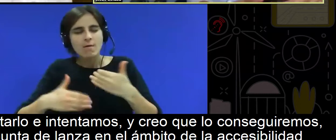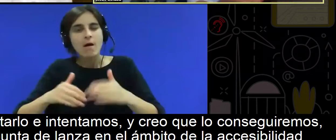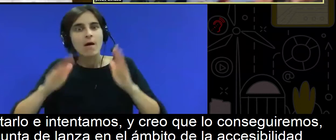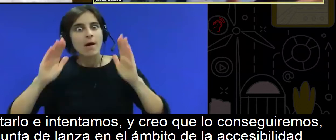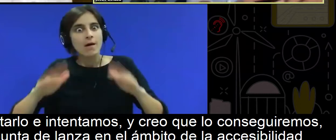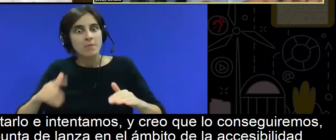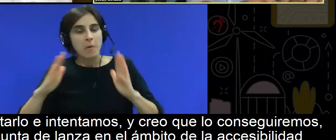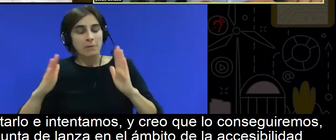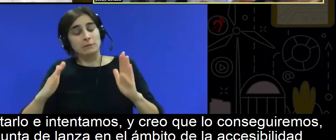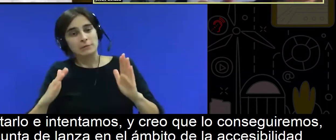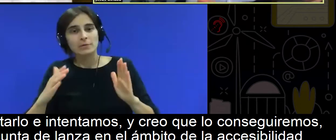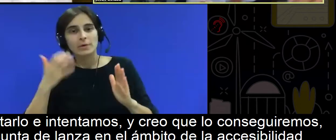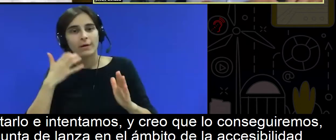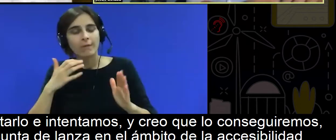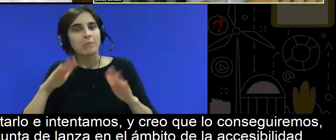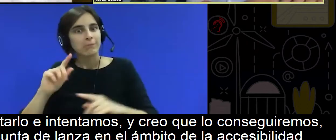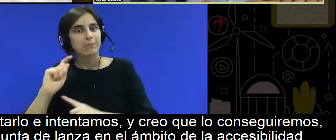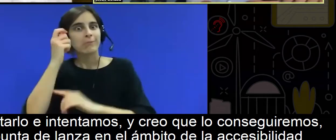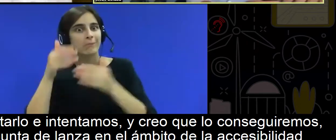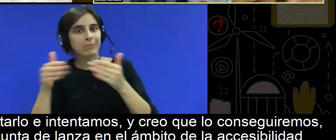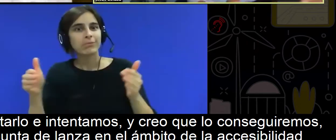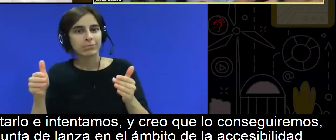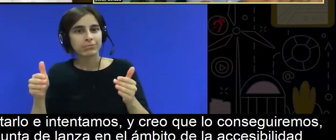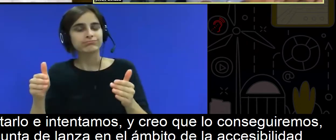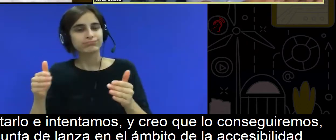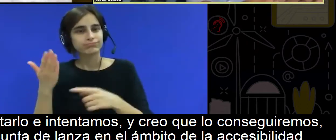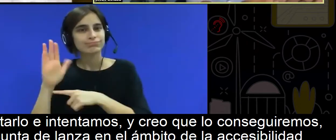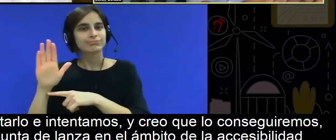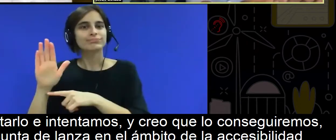bueno, intentamos poco a poco, y yo creo que lo conseguiremos, a que esto sea,